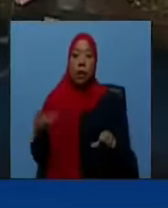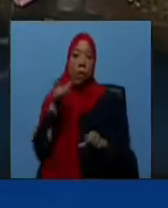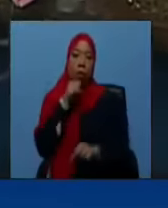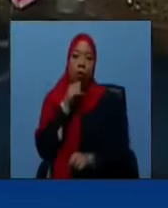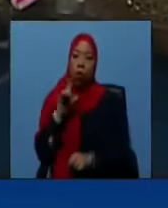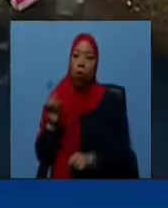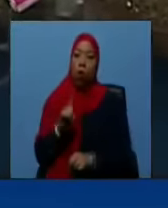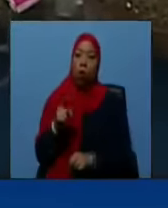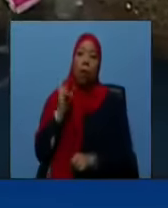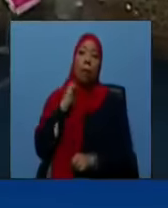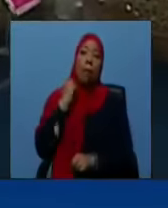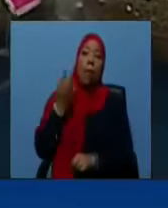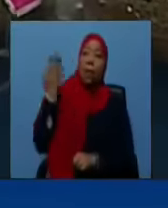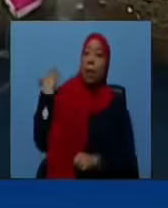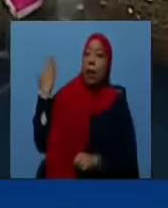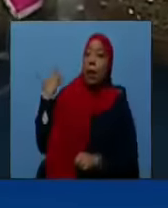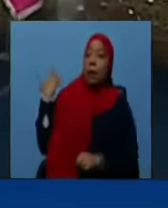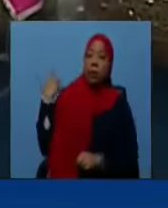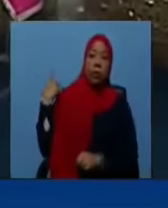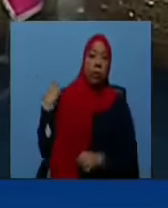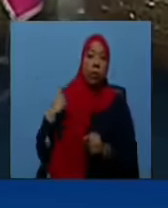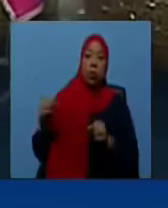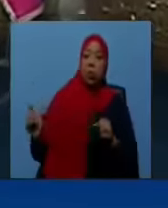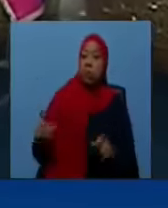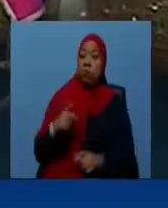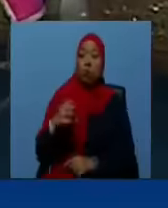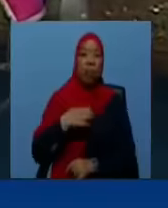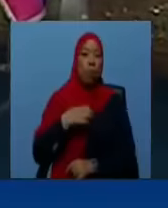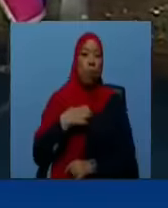Para atrás, dicen que ni para coger impulso.